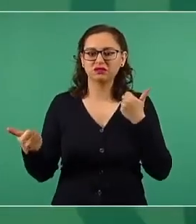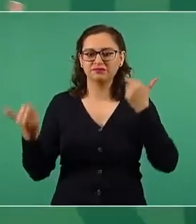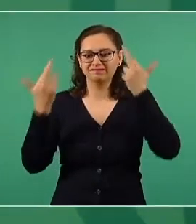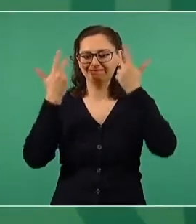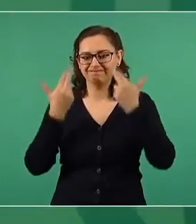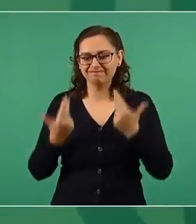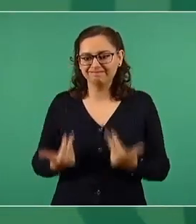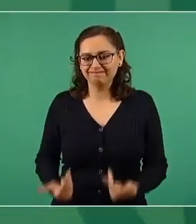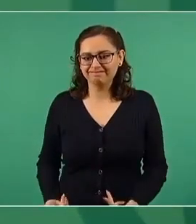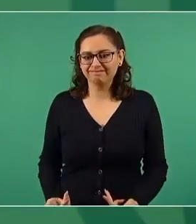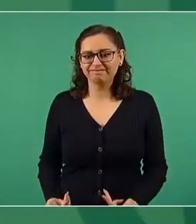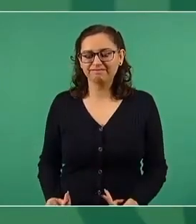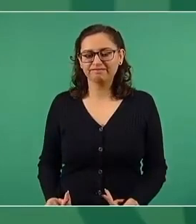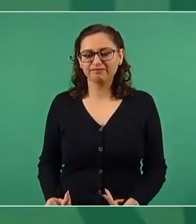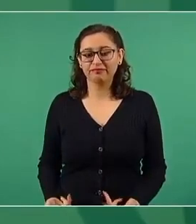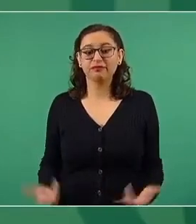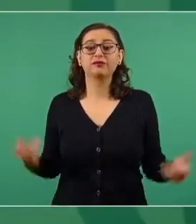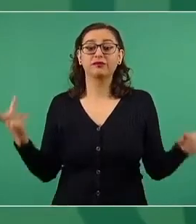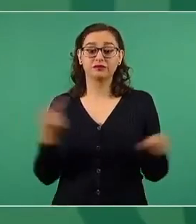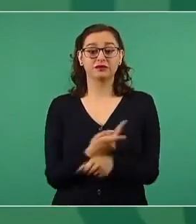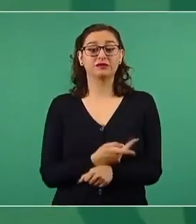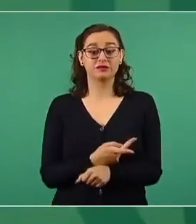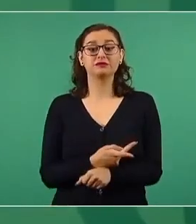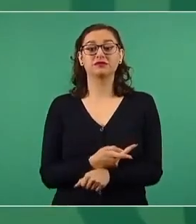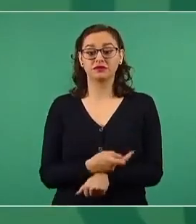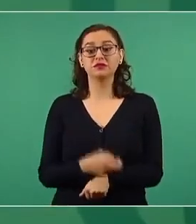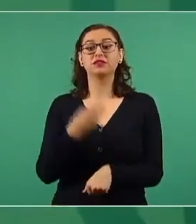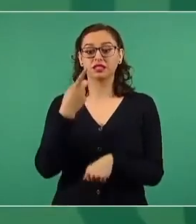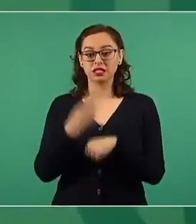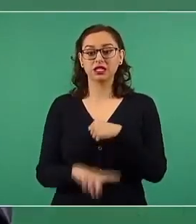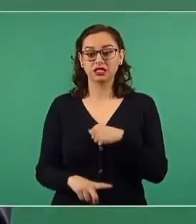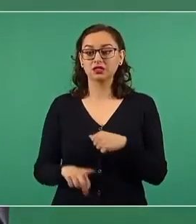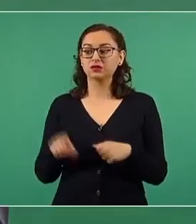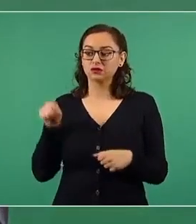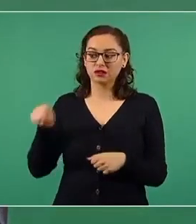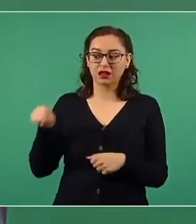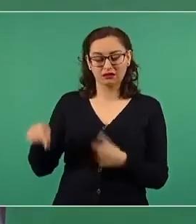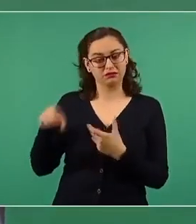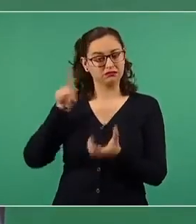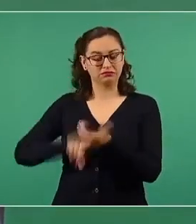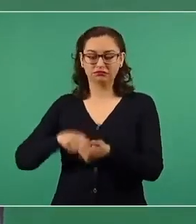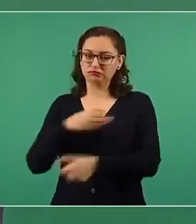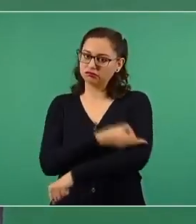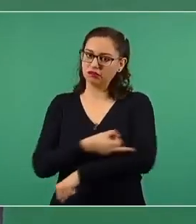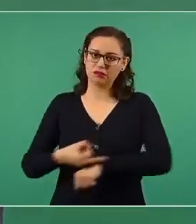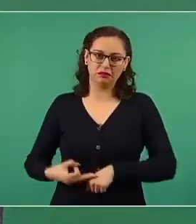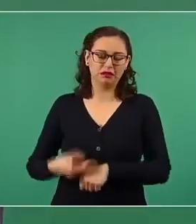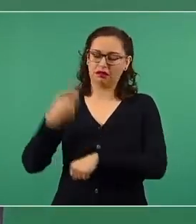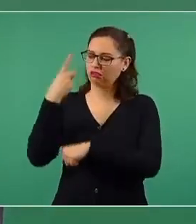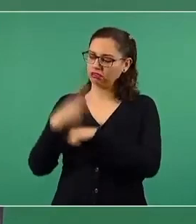Pues se afecta mucho la convivencia social